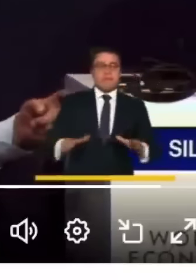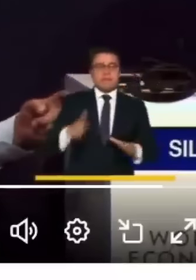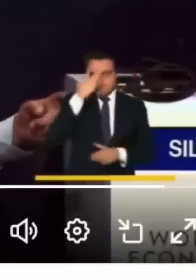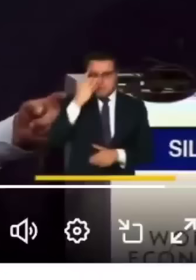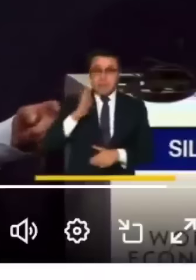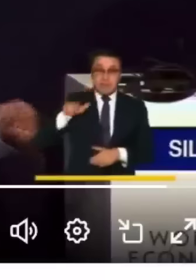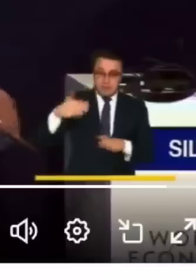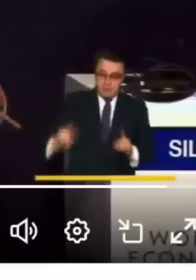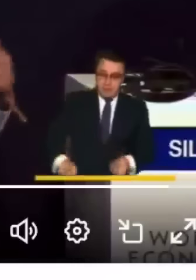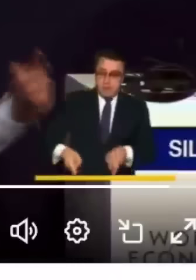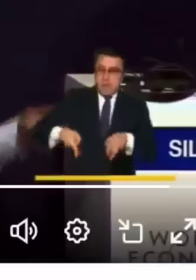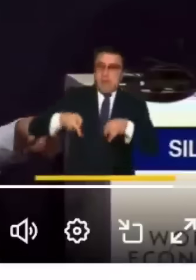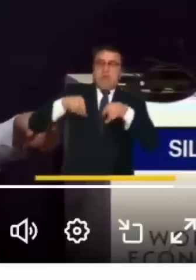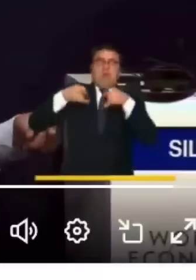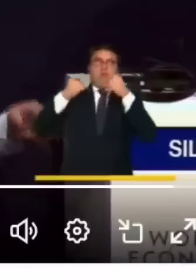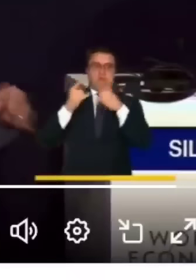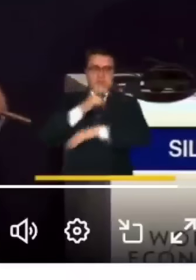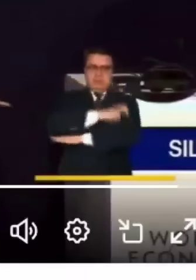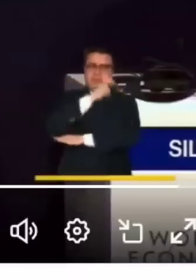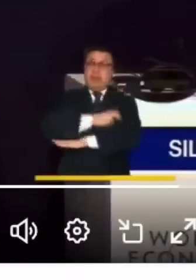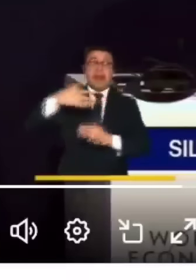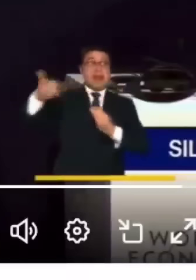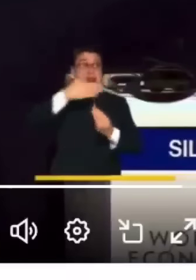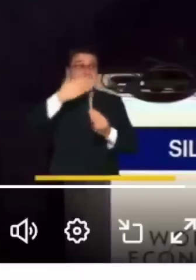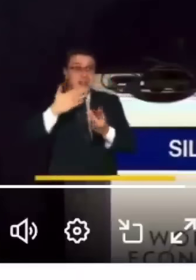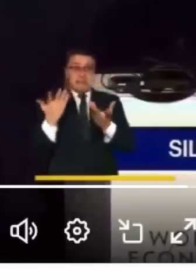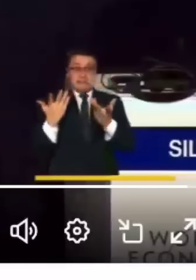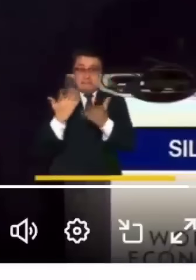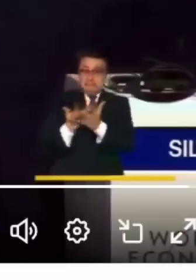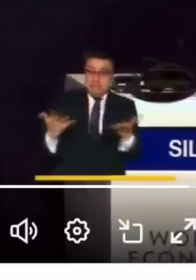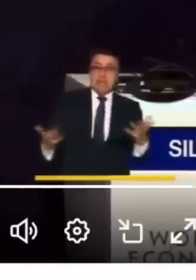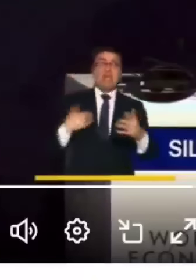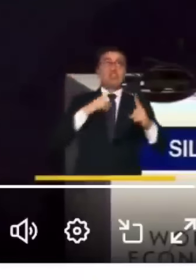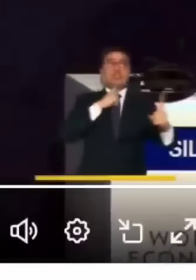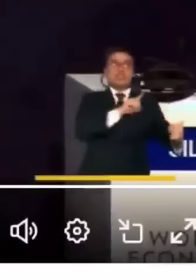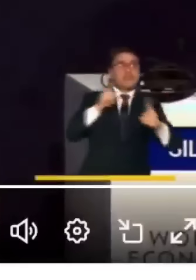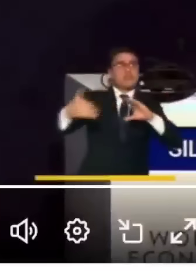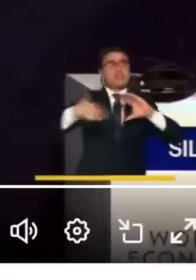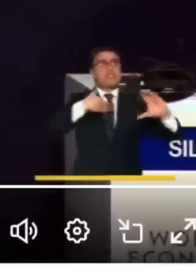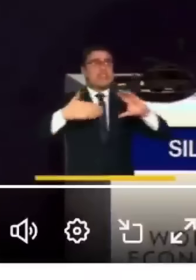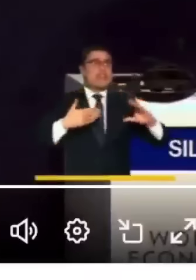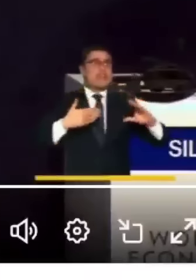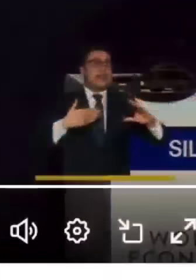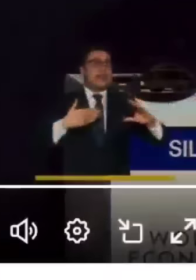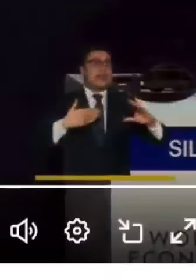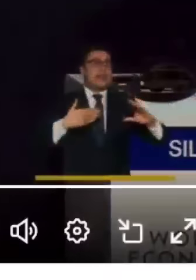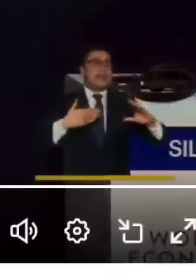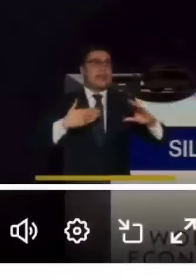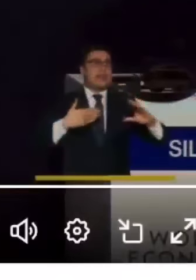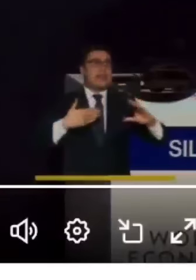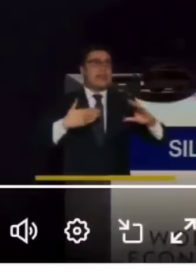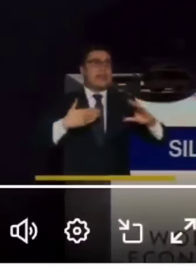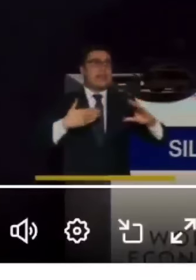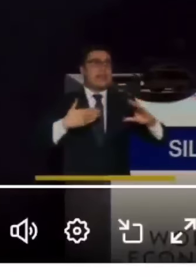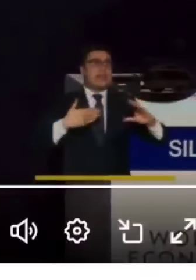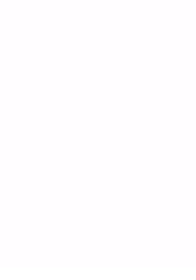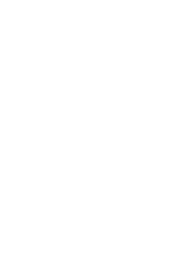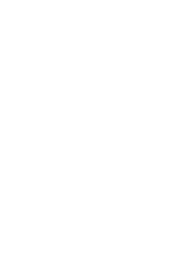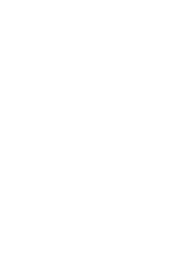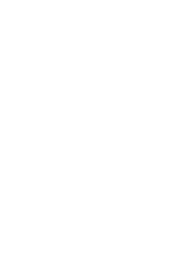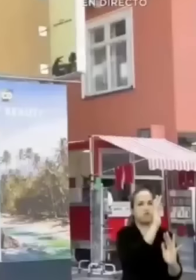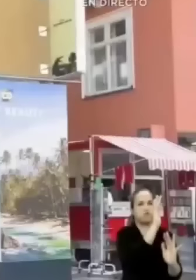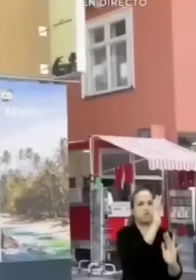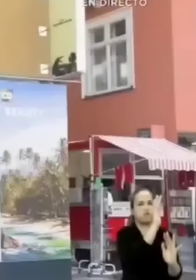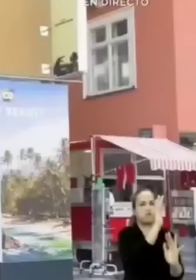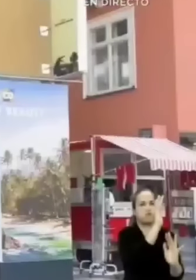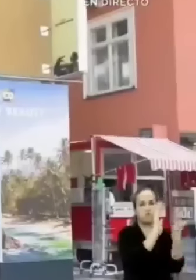por la crisis climática, contra la crisis climática, prácticamente se vuelve un discurso inocuo. Bueno, esta es la